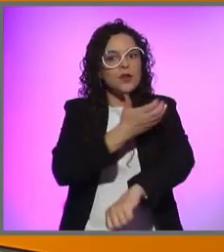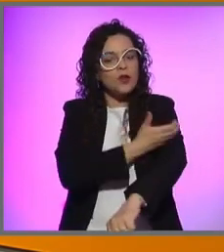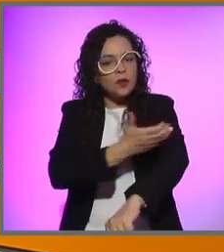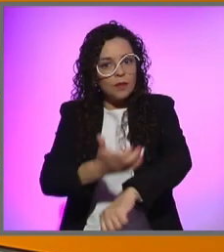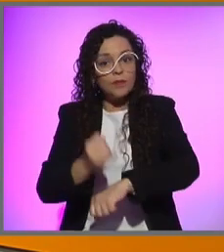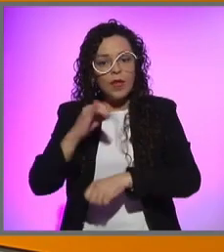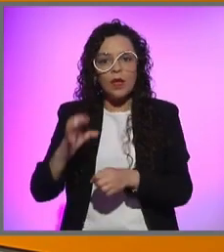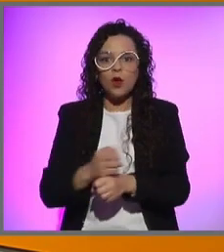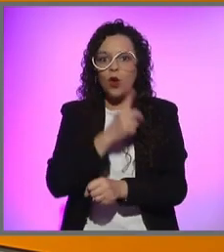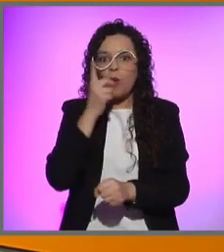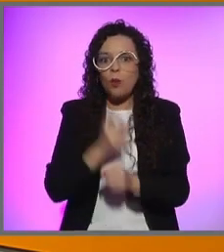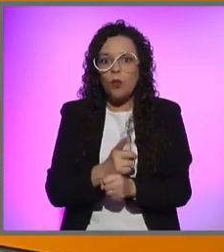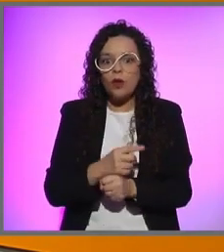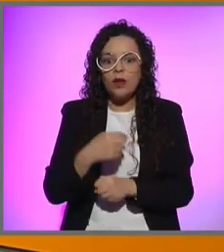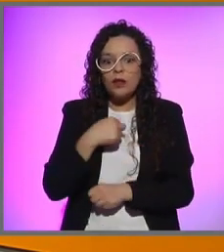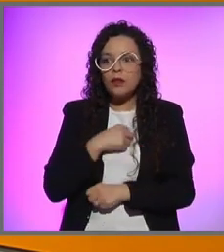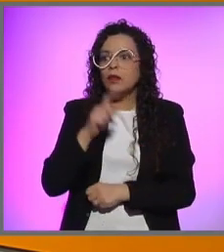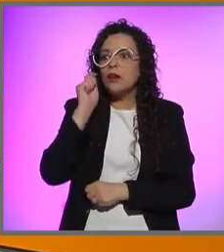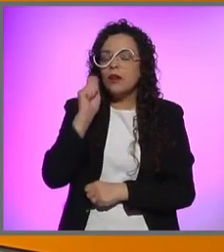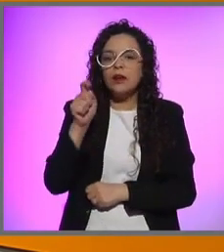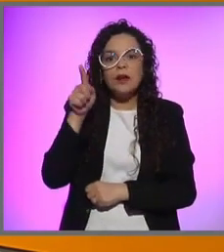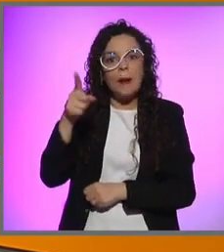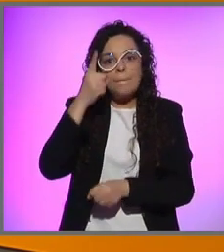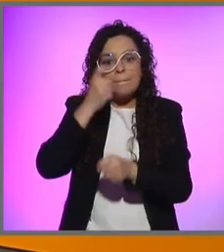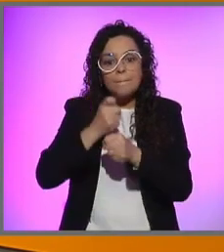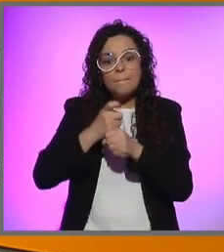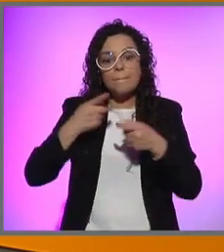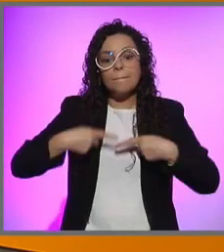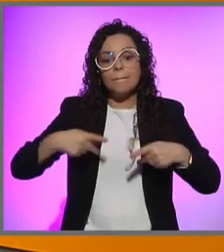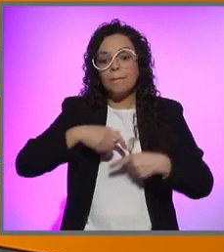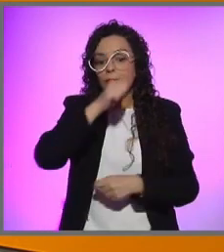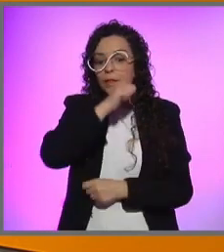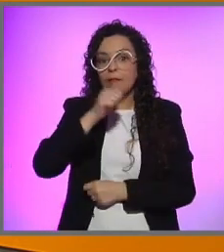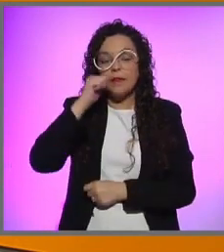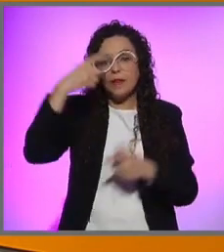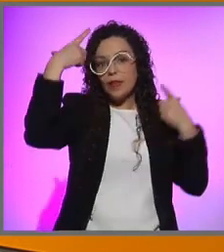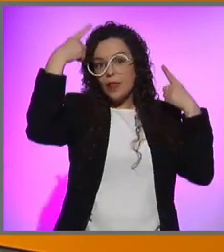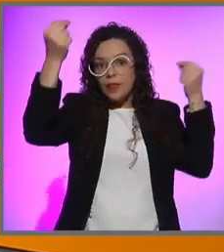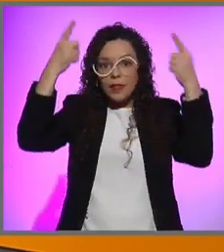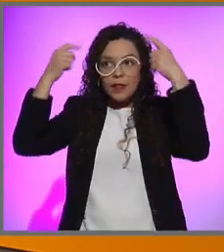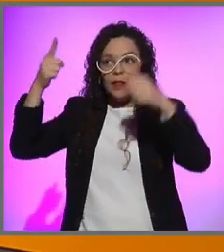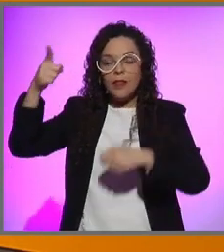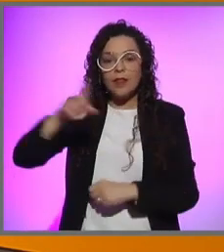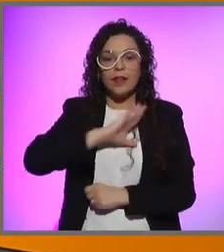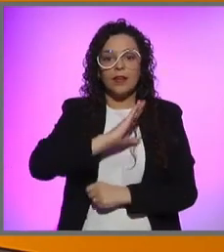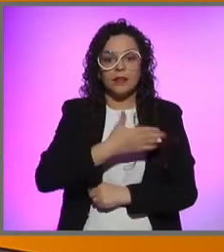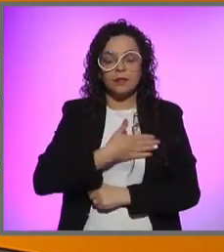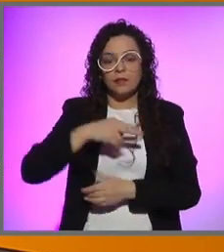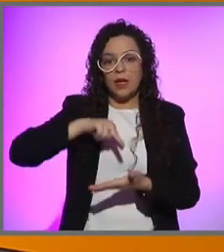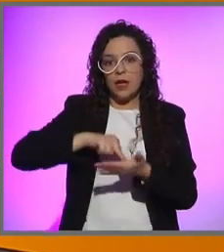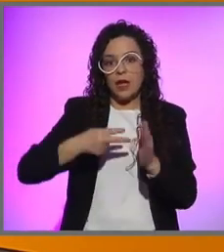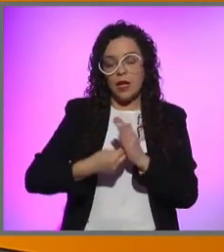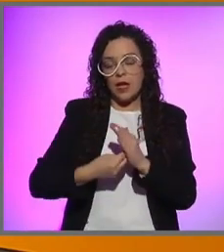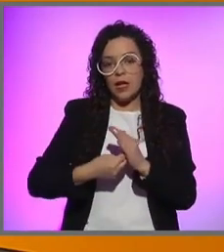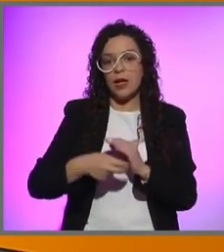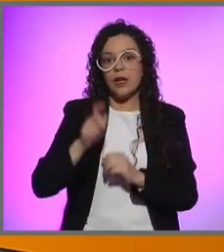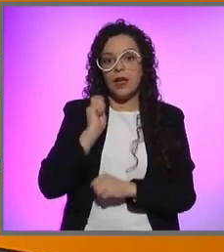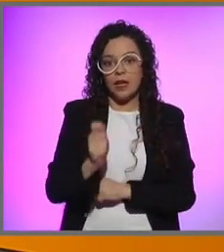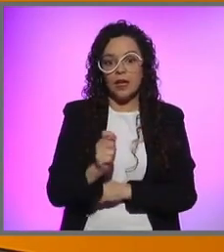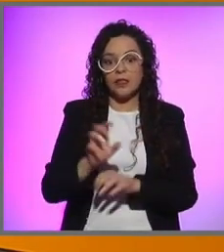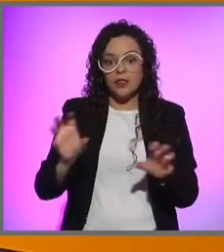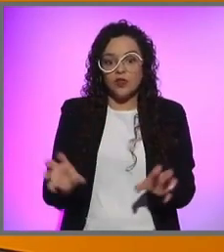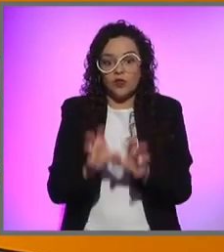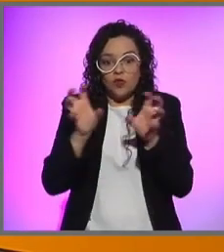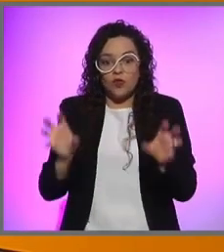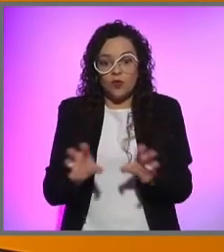momento histórico. La primera persona ciega que se tituló en España como ingeniero informático fue